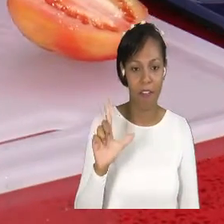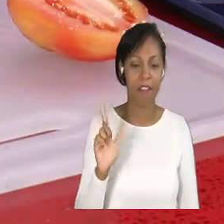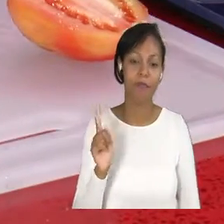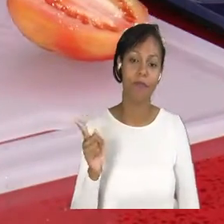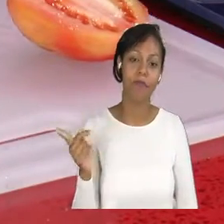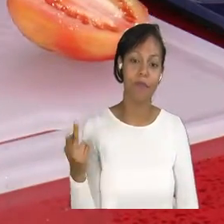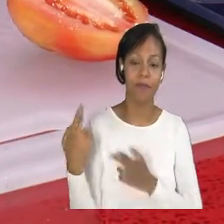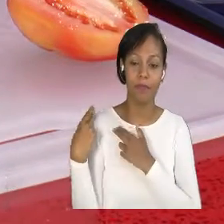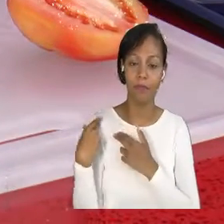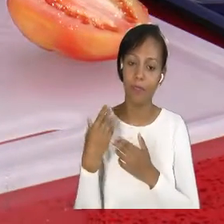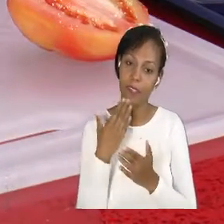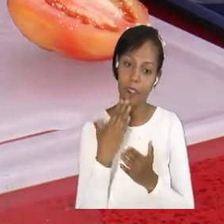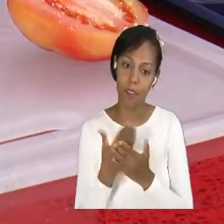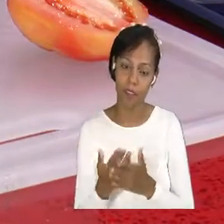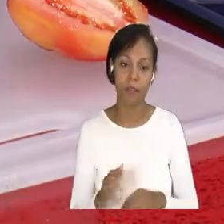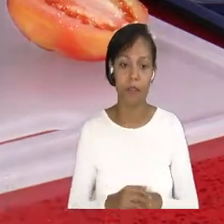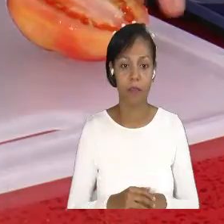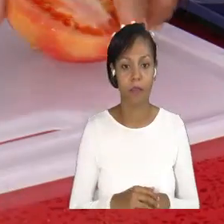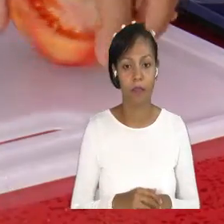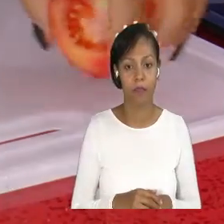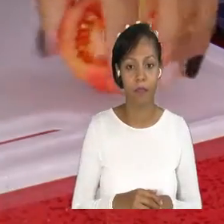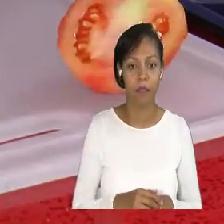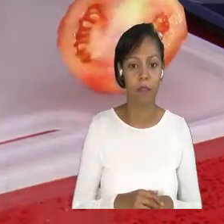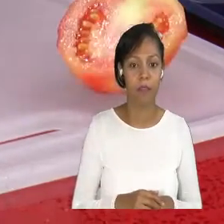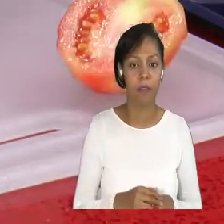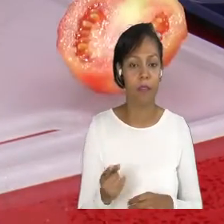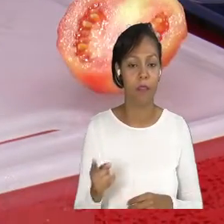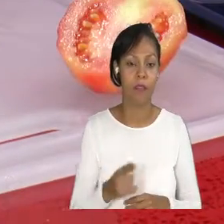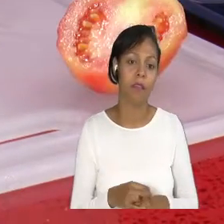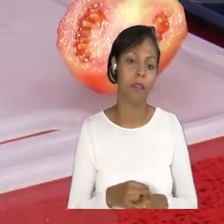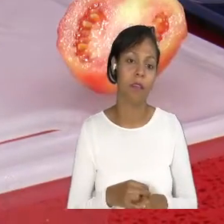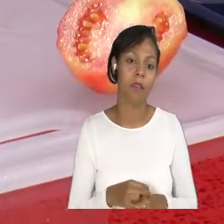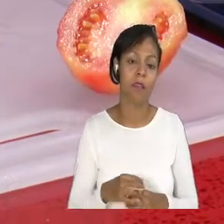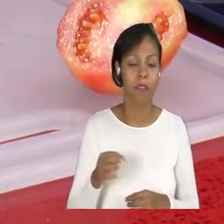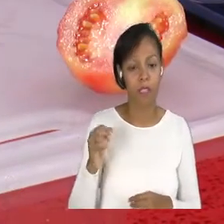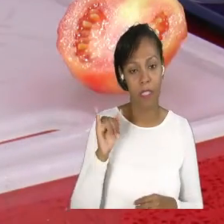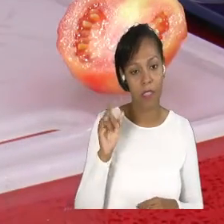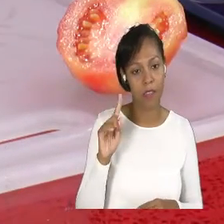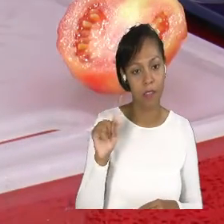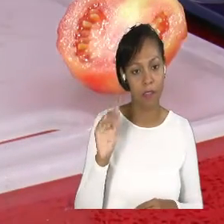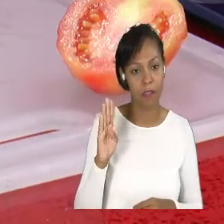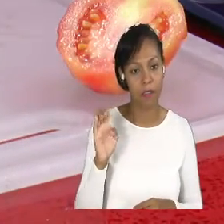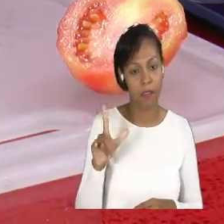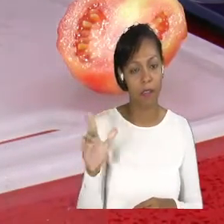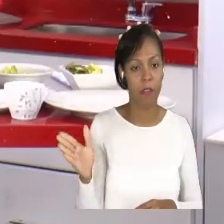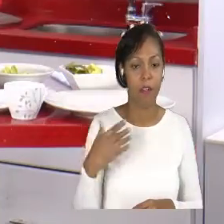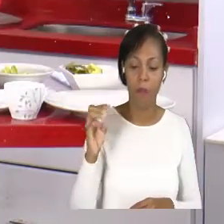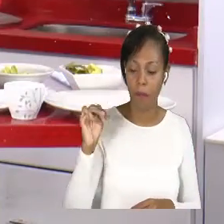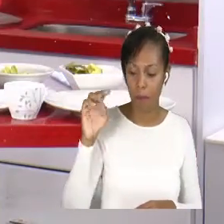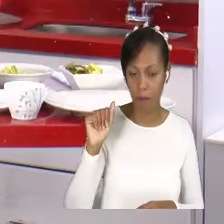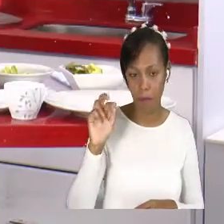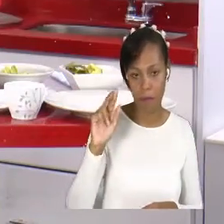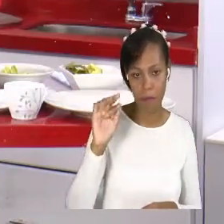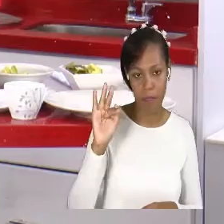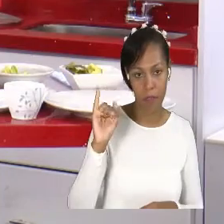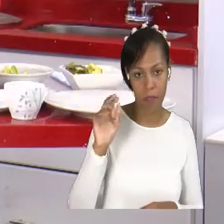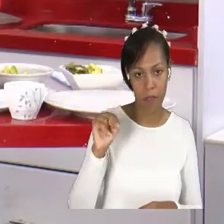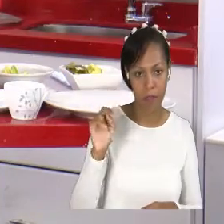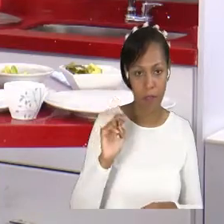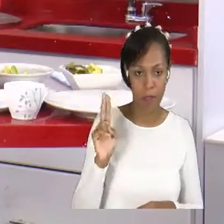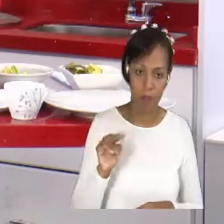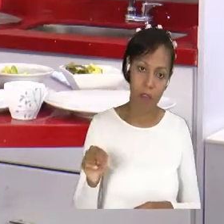Isabel de Martínez, perdón, yo, caramba, yo le estoy cambiando el nombre a todo el mundo últimamente. Con ella pues ya pueden estar ustedes ahí conectaditos